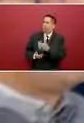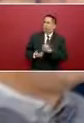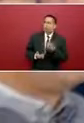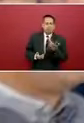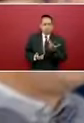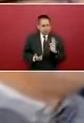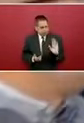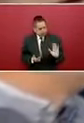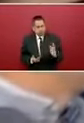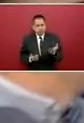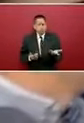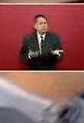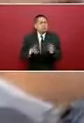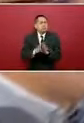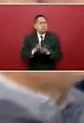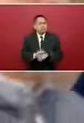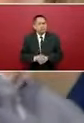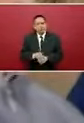de